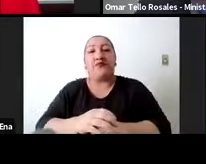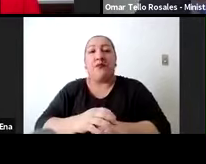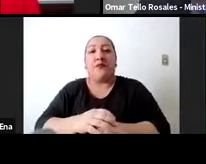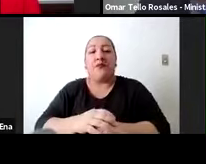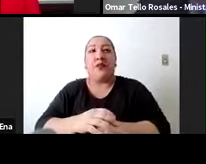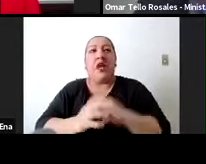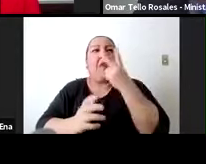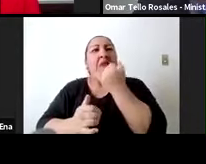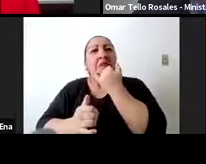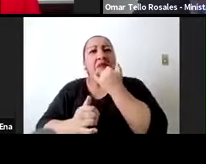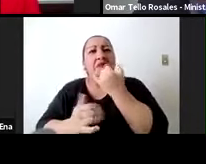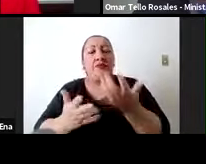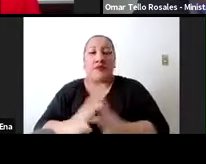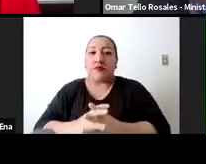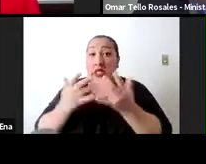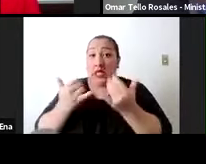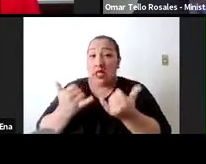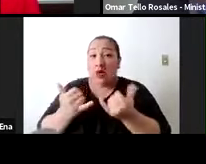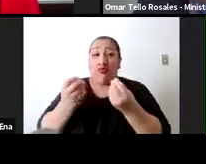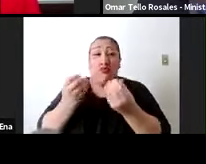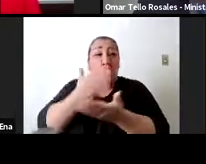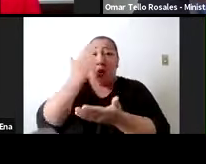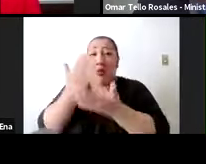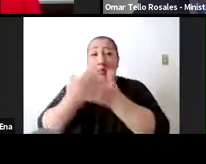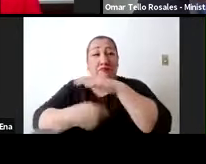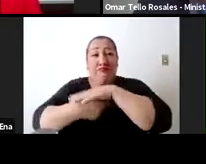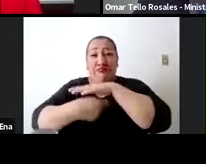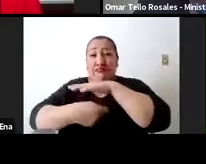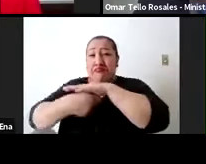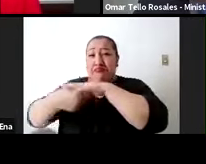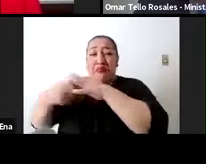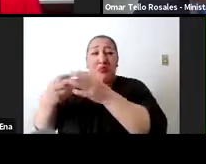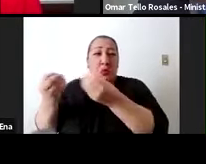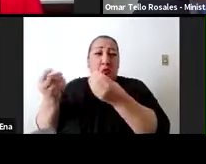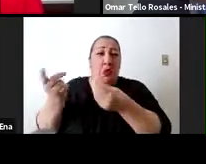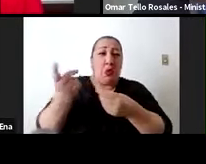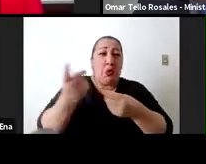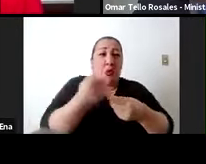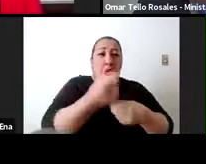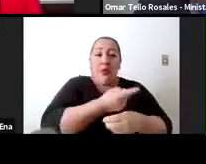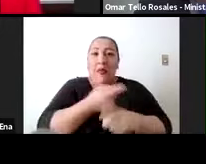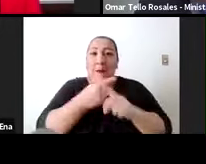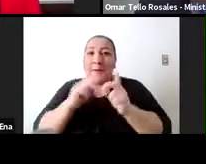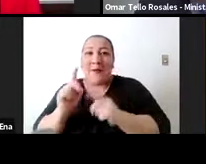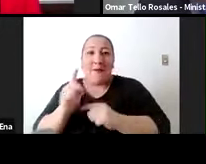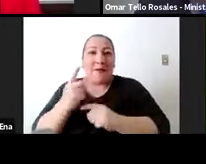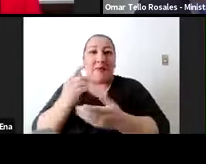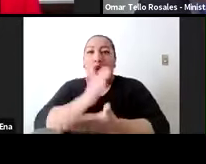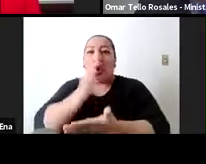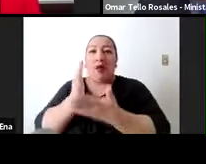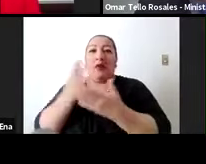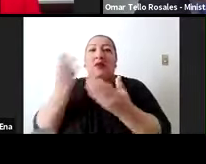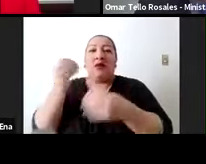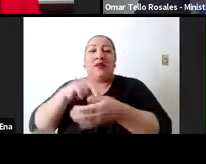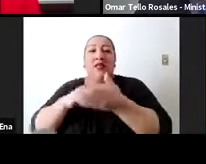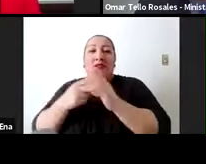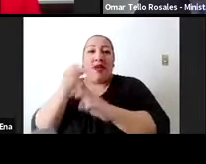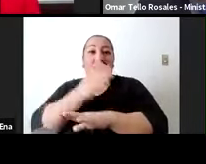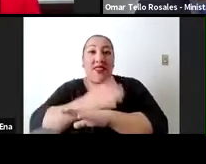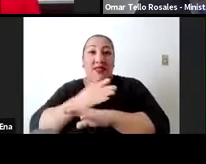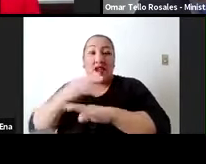venimos arrastrando desde muy antiguo y que se ha constituido en una de las principales trabas para el desarrollo del país,